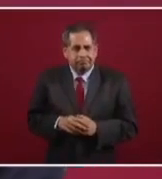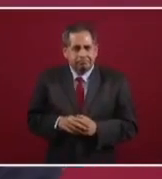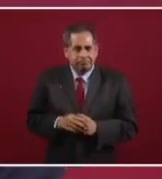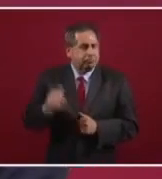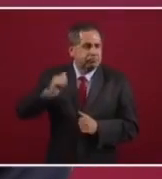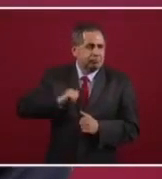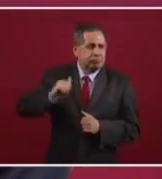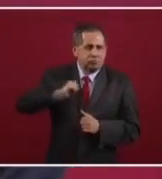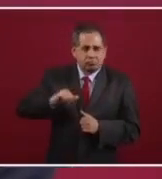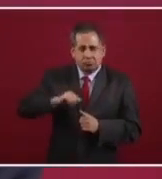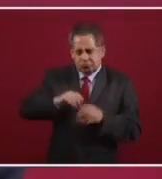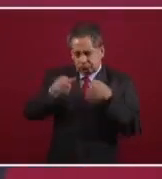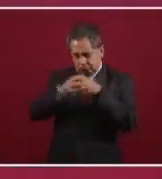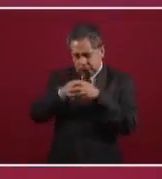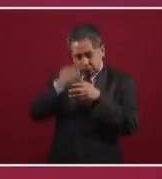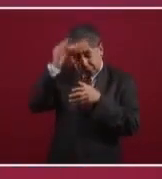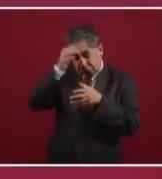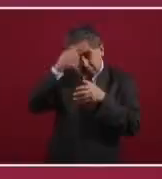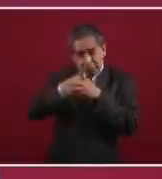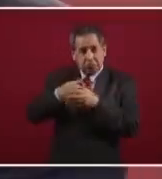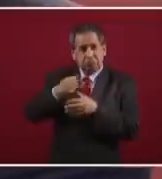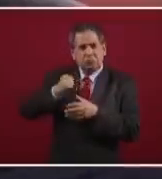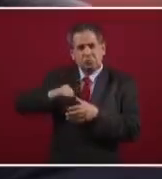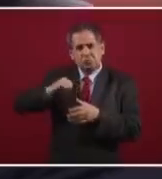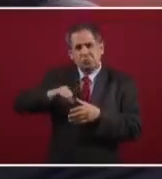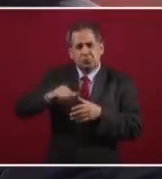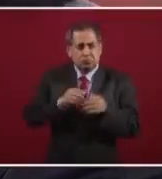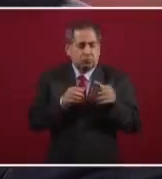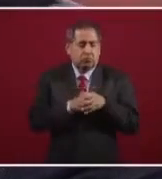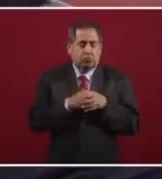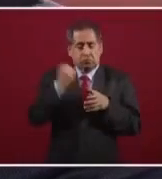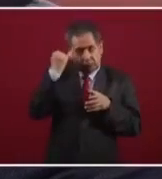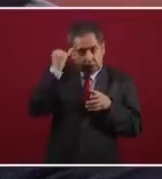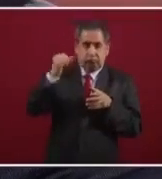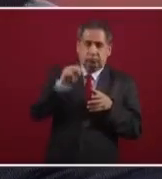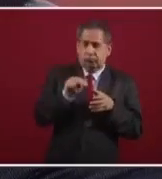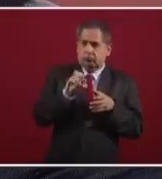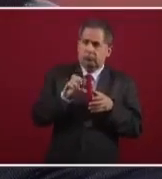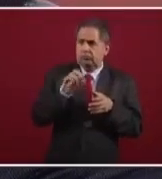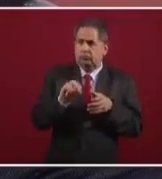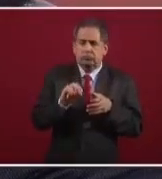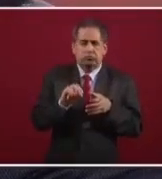la ortodoxia del modelo neoliberal.